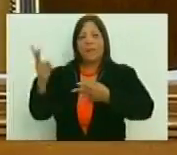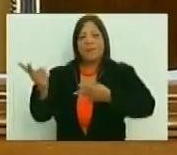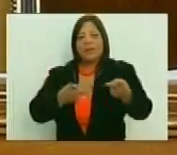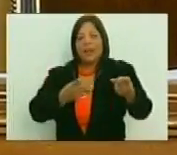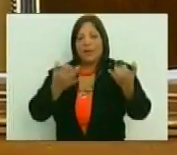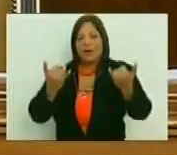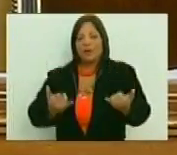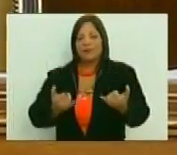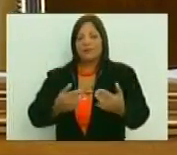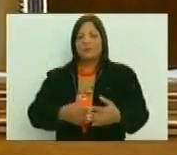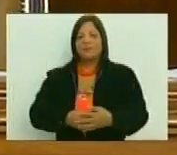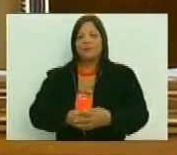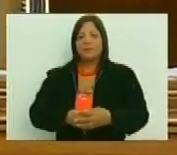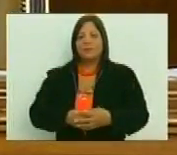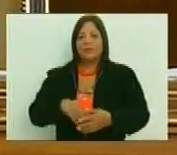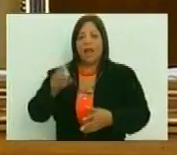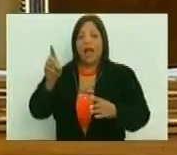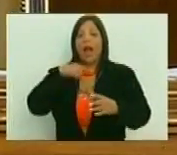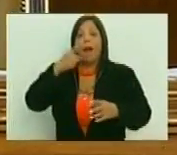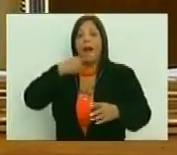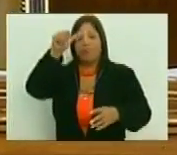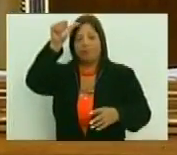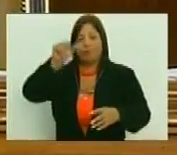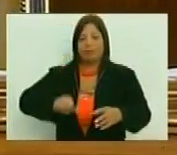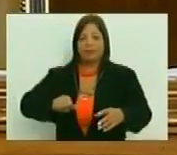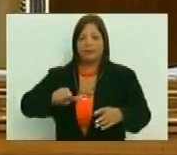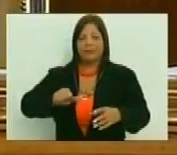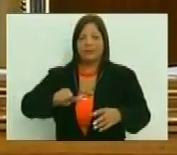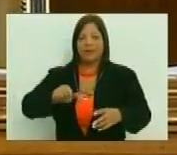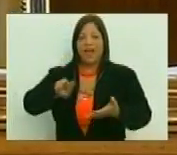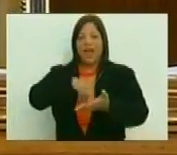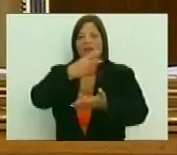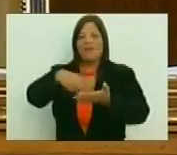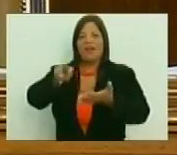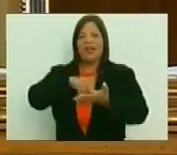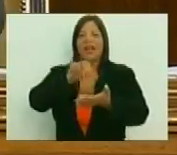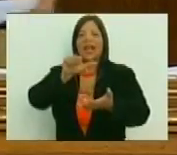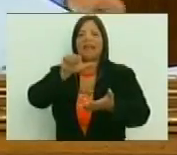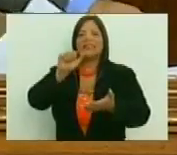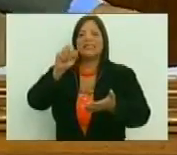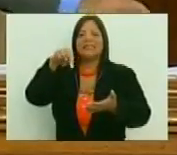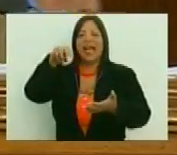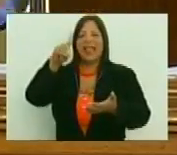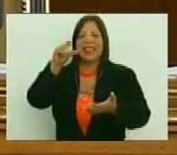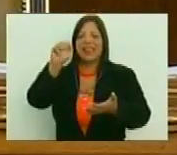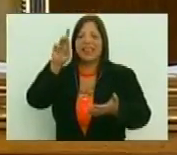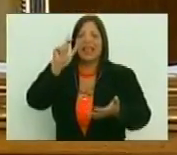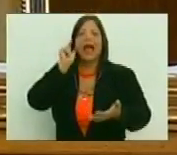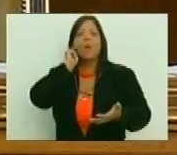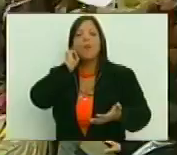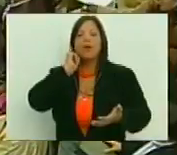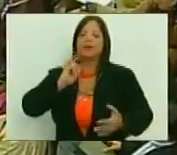Invitamos al derecho de palabra a la bailarina Sandra Rodríguez.